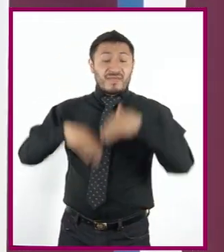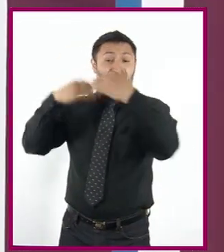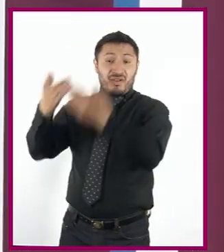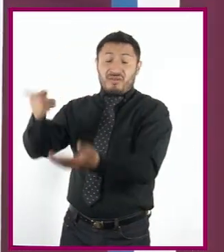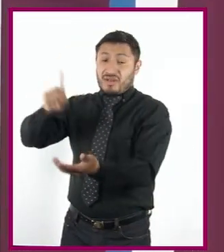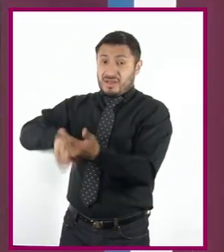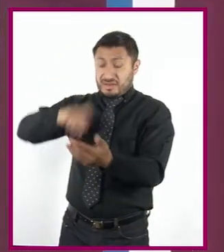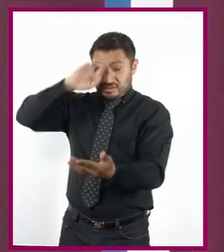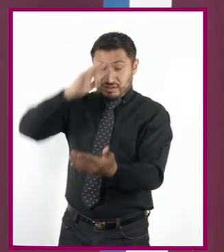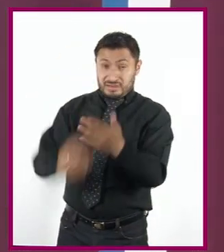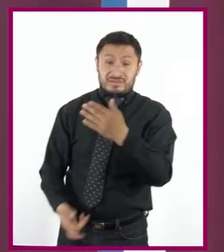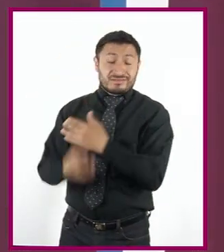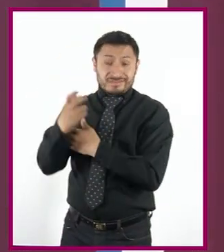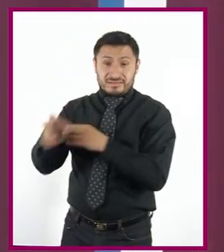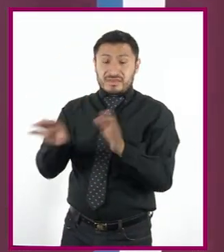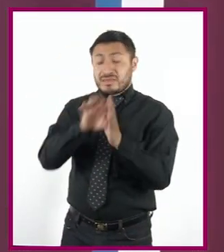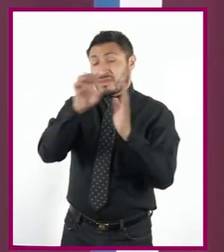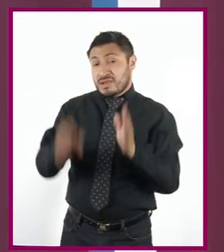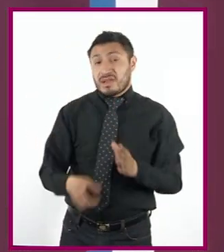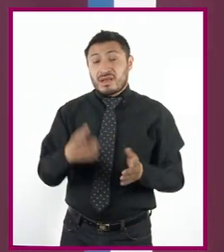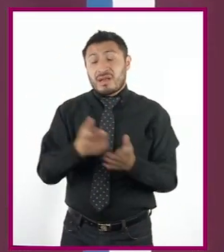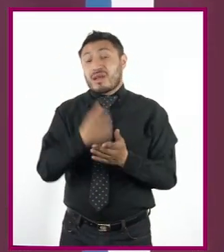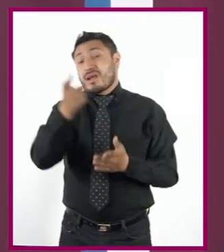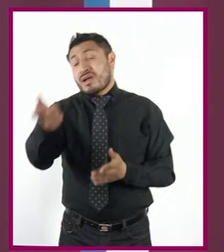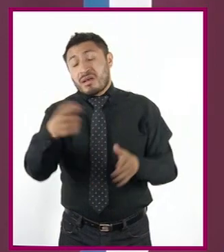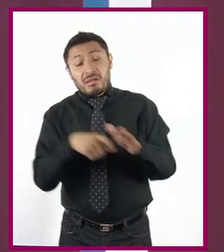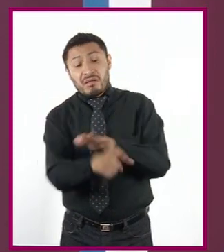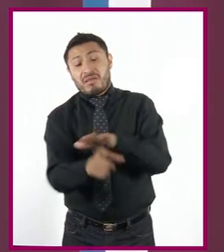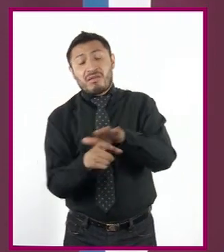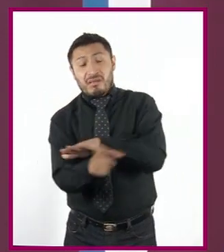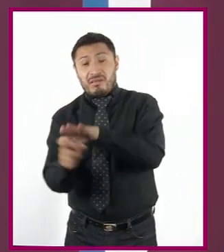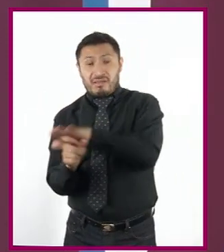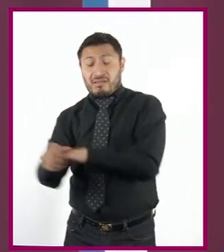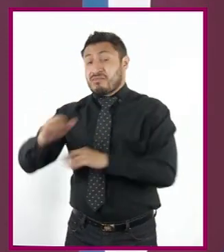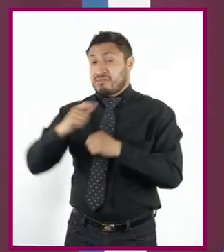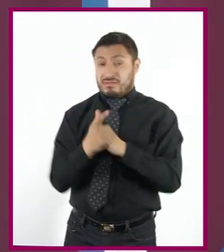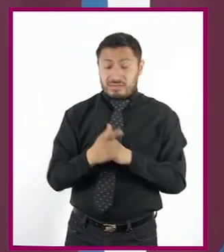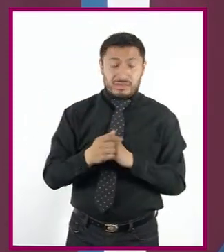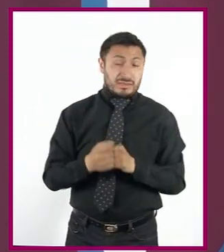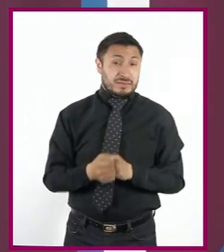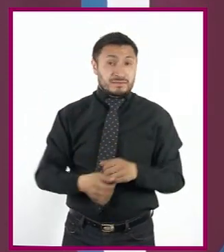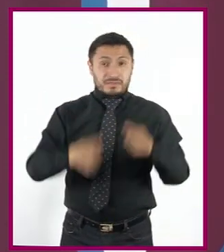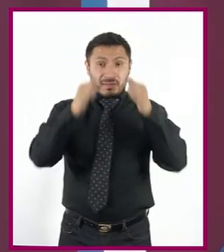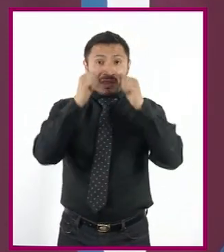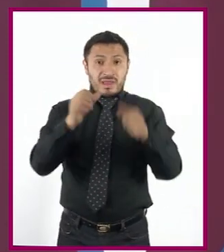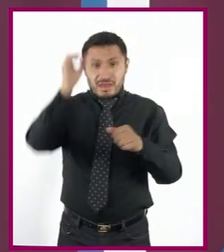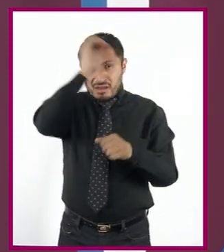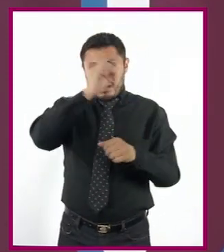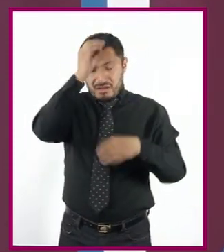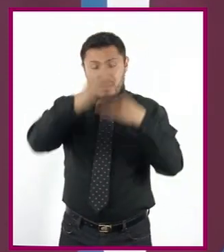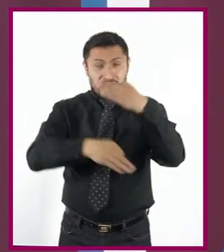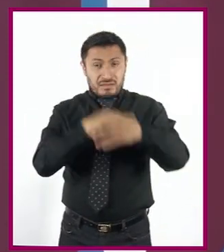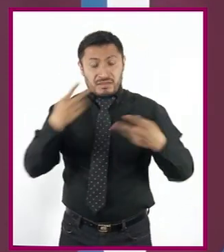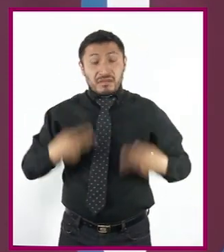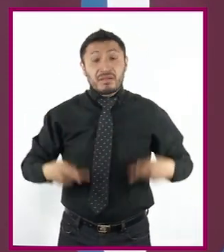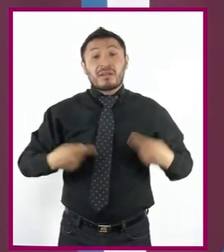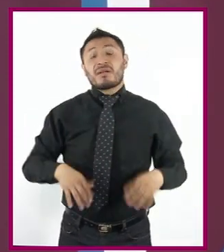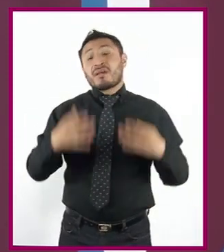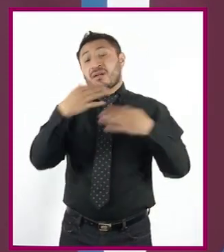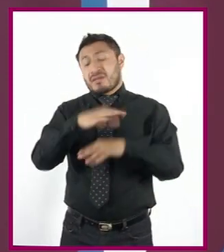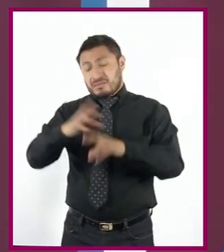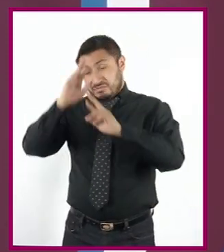ley, como ofrecer o aceptar sobornos. Escuchar las opiniones de todas y todos con